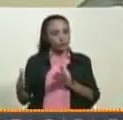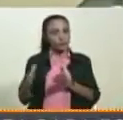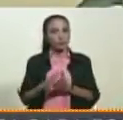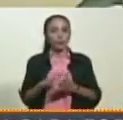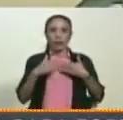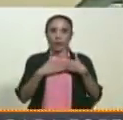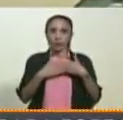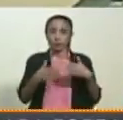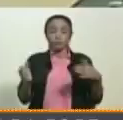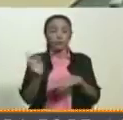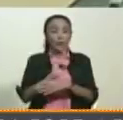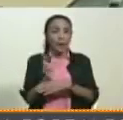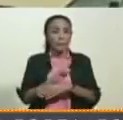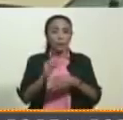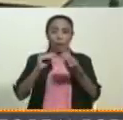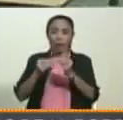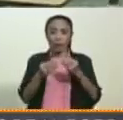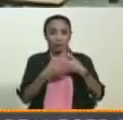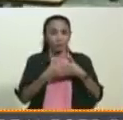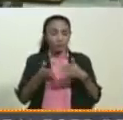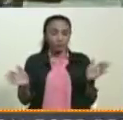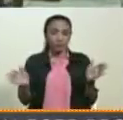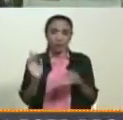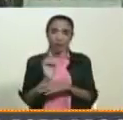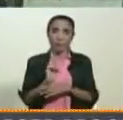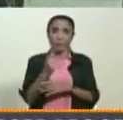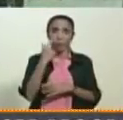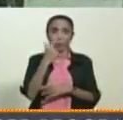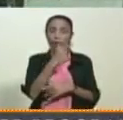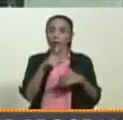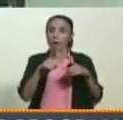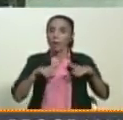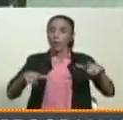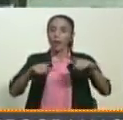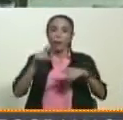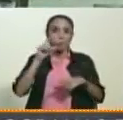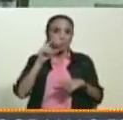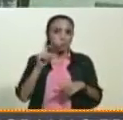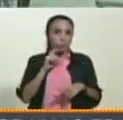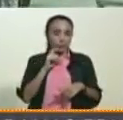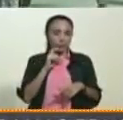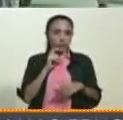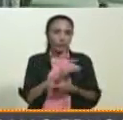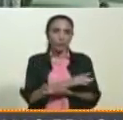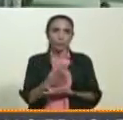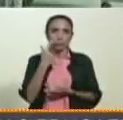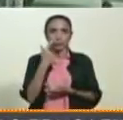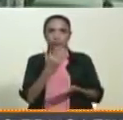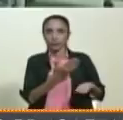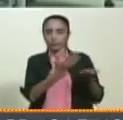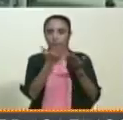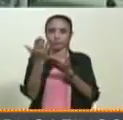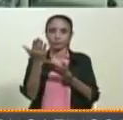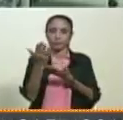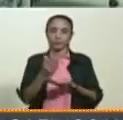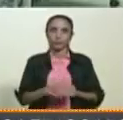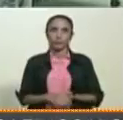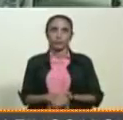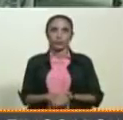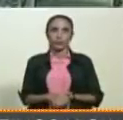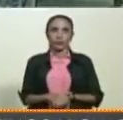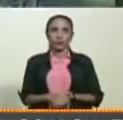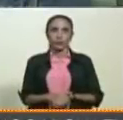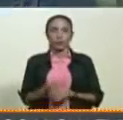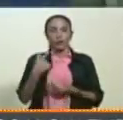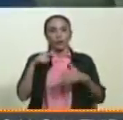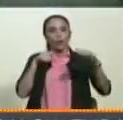a la brevedad posible esta maternidad tan importante como lo es la Julia Benítez. Y vicepresidente, bueno, aquí estamos entrando